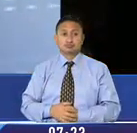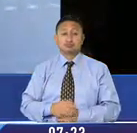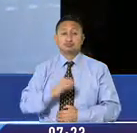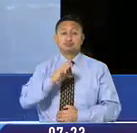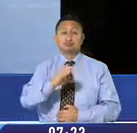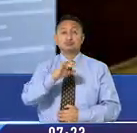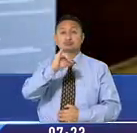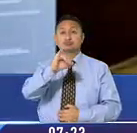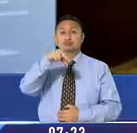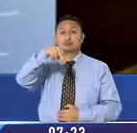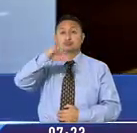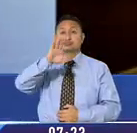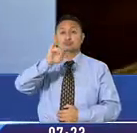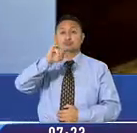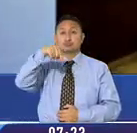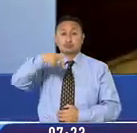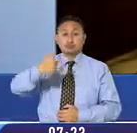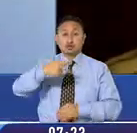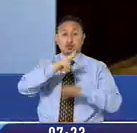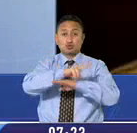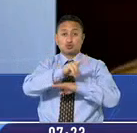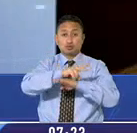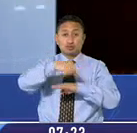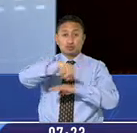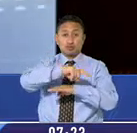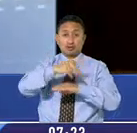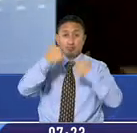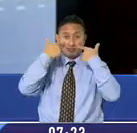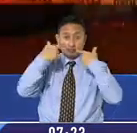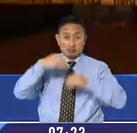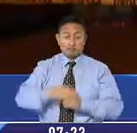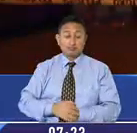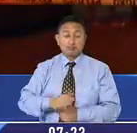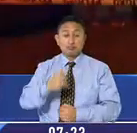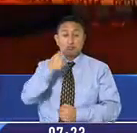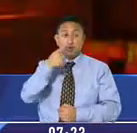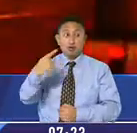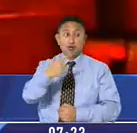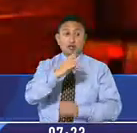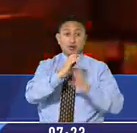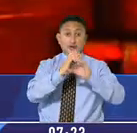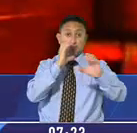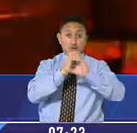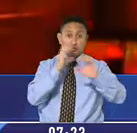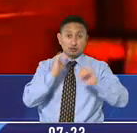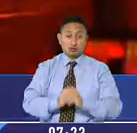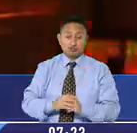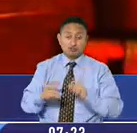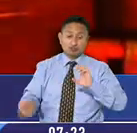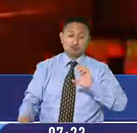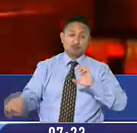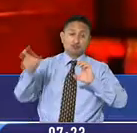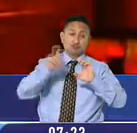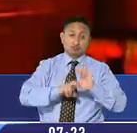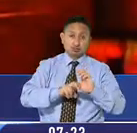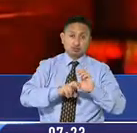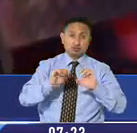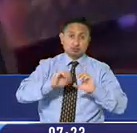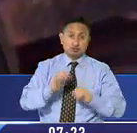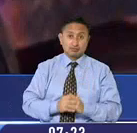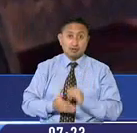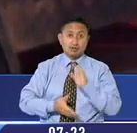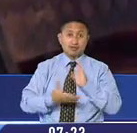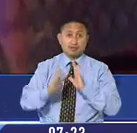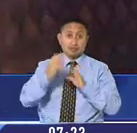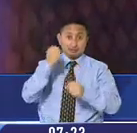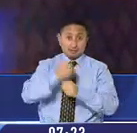Taguano, supervisora de guías penitenciarias en Guayaquil, un hombre subió al bus intercantonal que ella tomó al salir del trabajo,